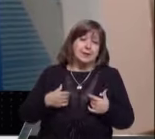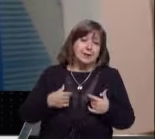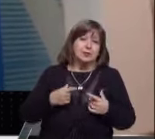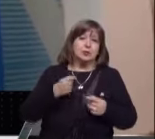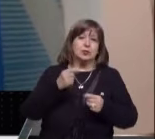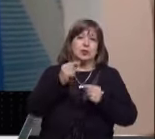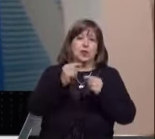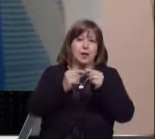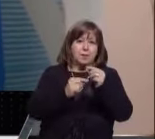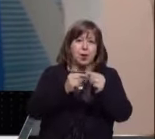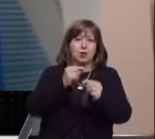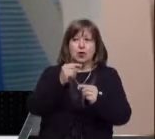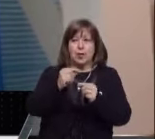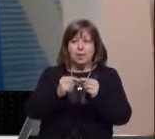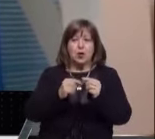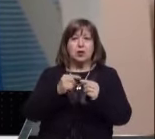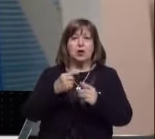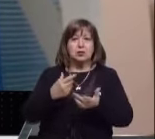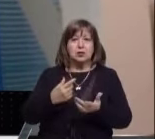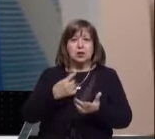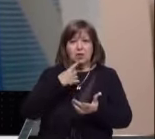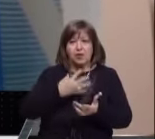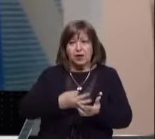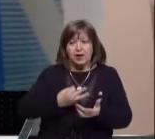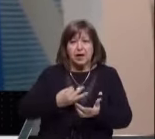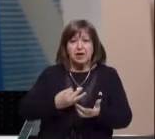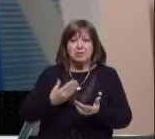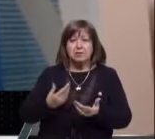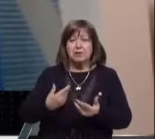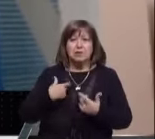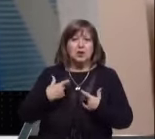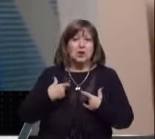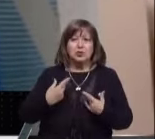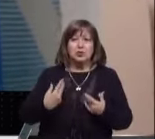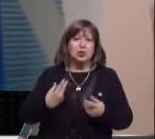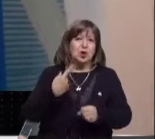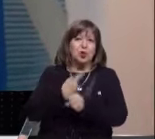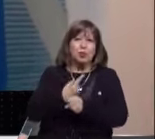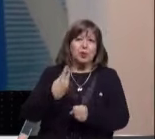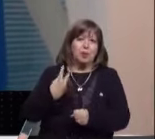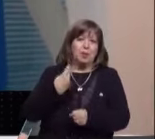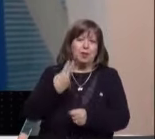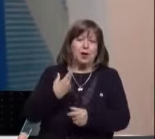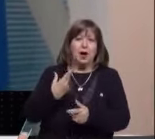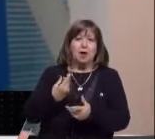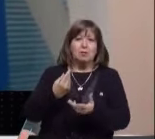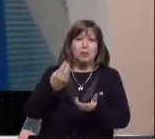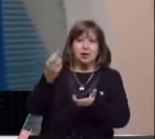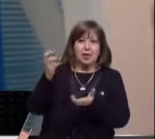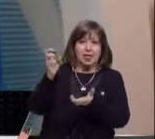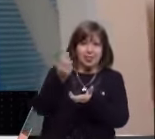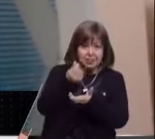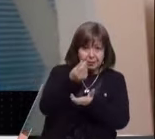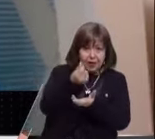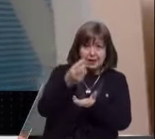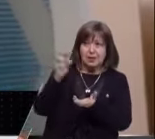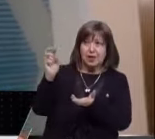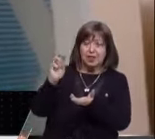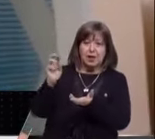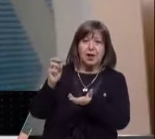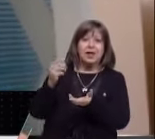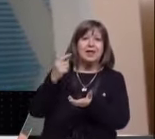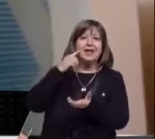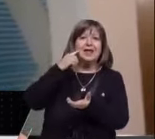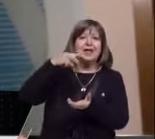posibilidades de seguir haciendo esta práctica médica. Es triste, pero si no tenemos nosotros posibilidades que compren o accedan a los insumos médicos que están cada vez más